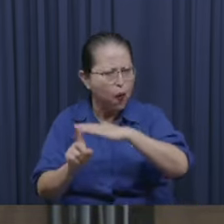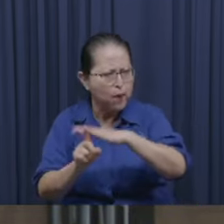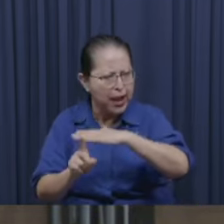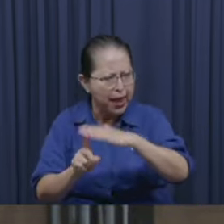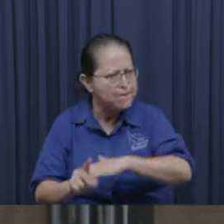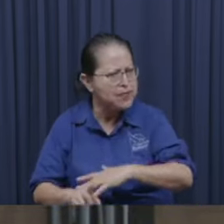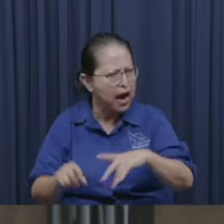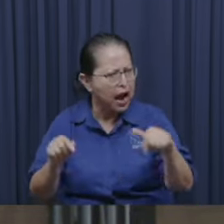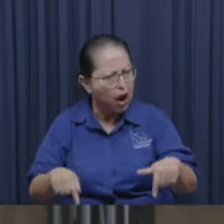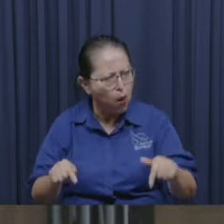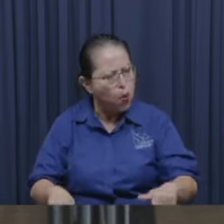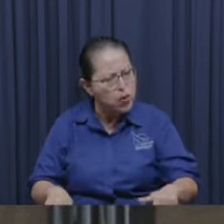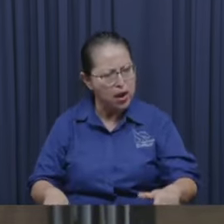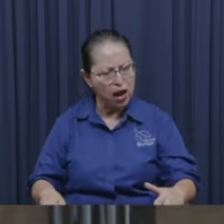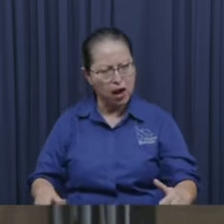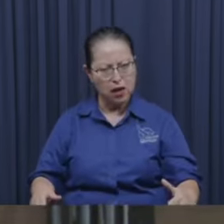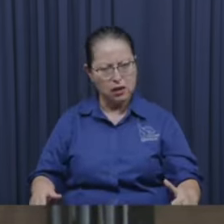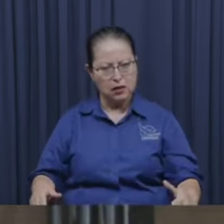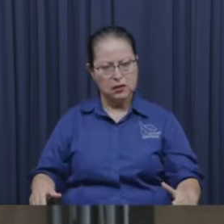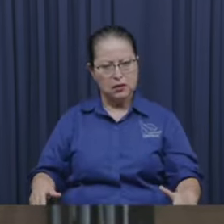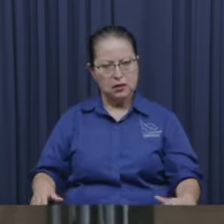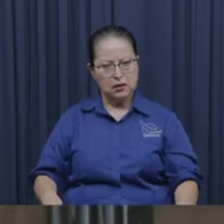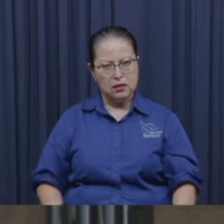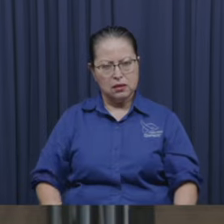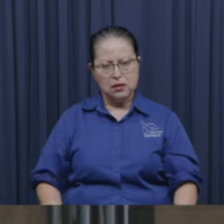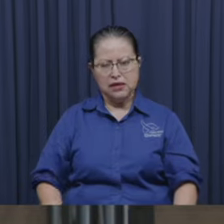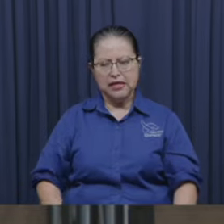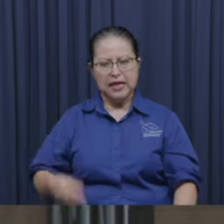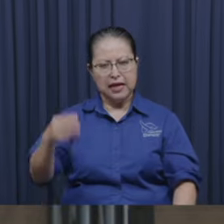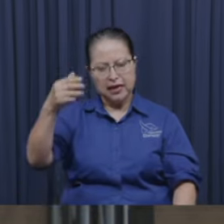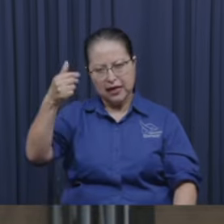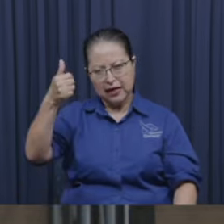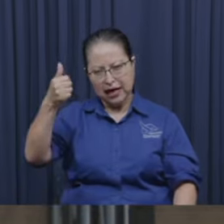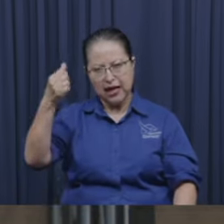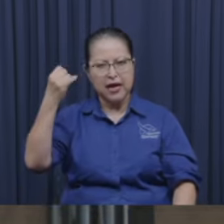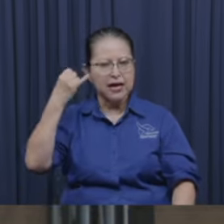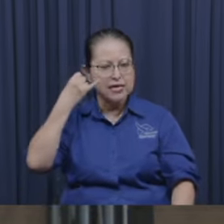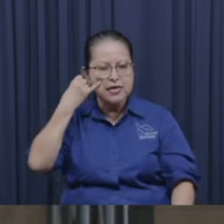artificial no hayan Cómo hacer para detenerla para pararla